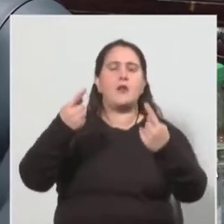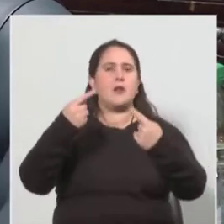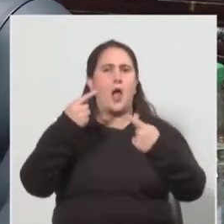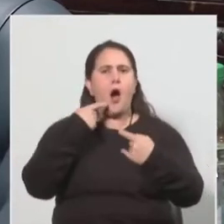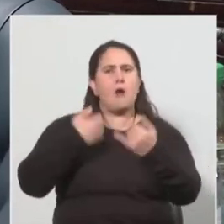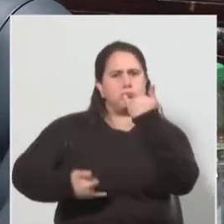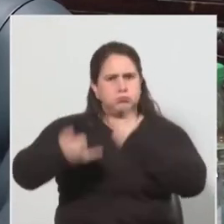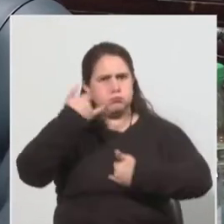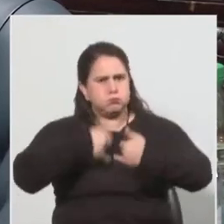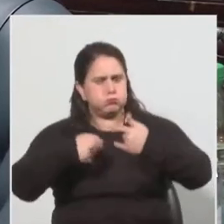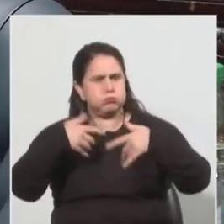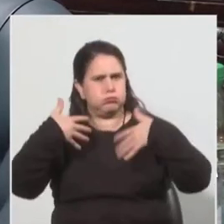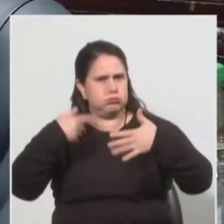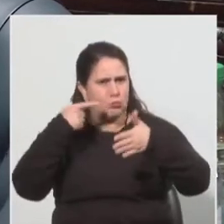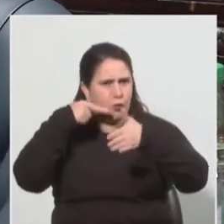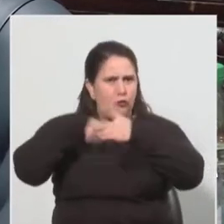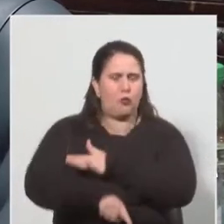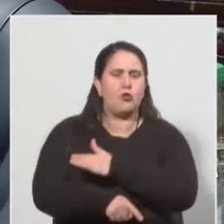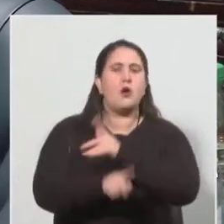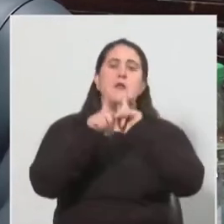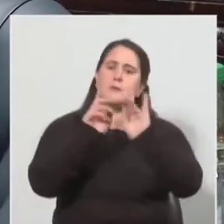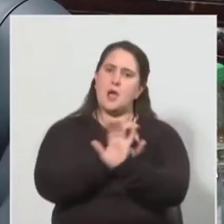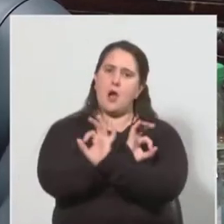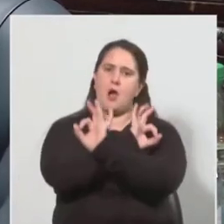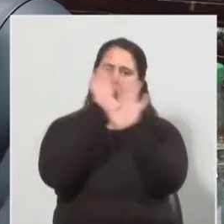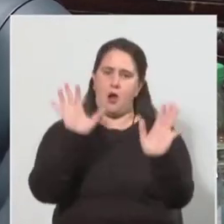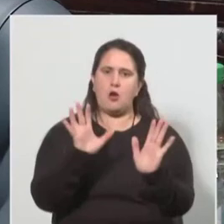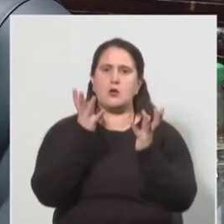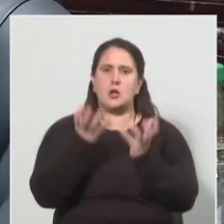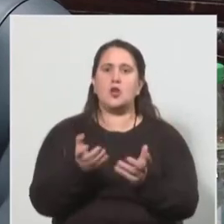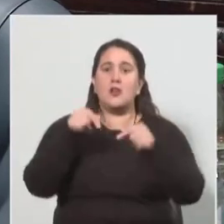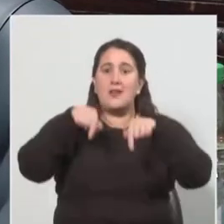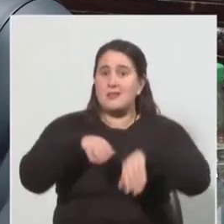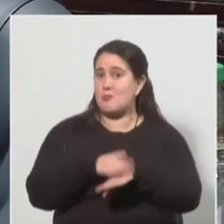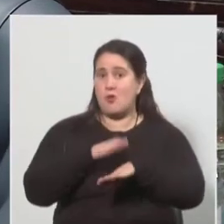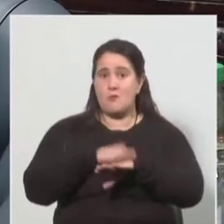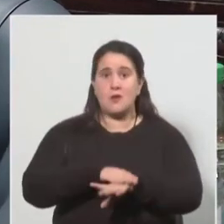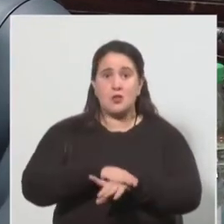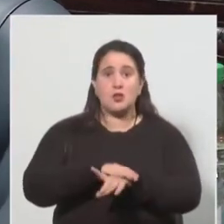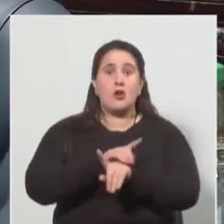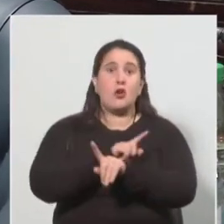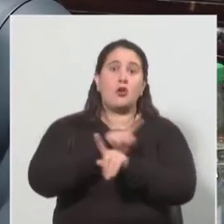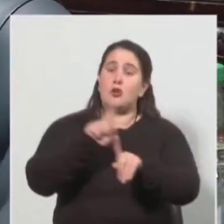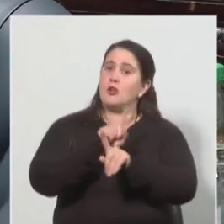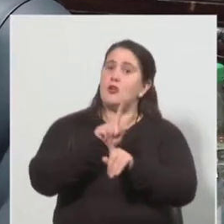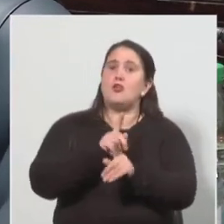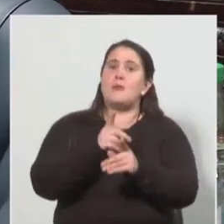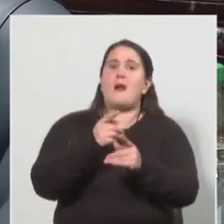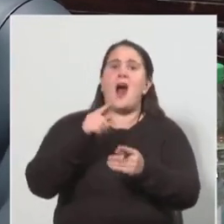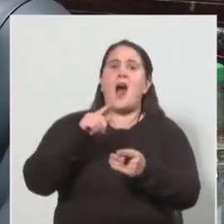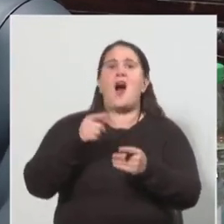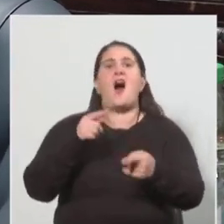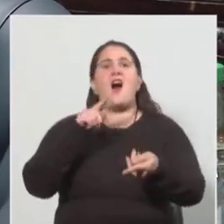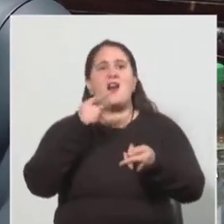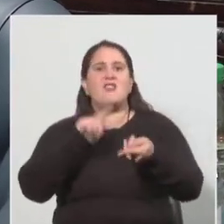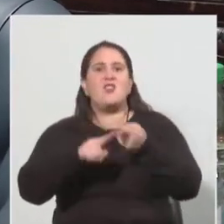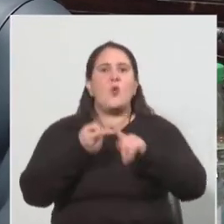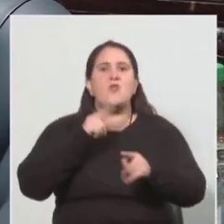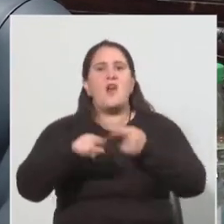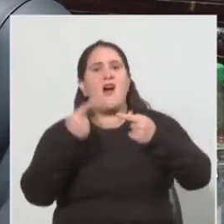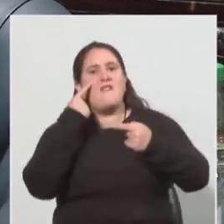tema. Y también quiero ser claro, no es este el ámbito donde vamos a ponernos a discutir los